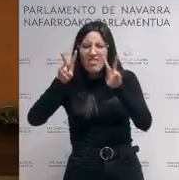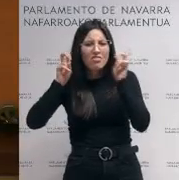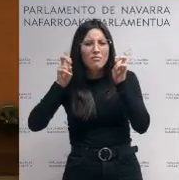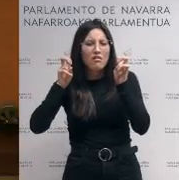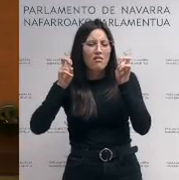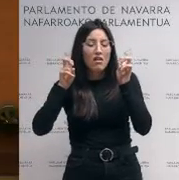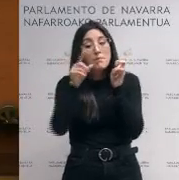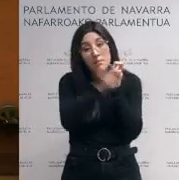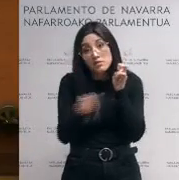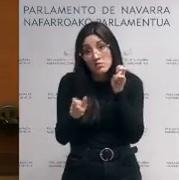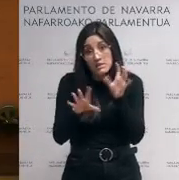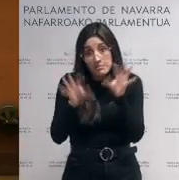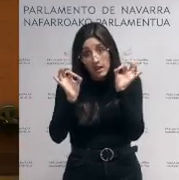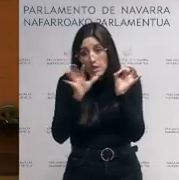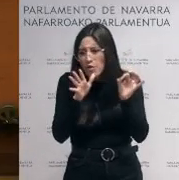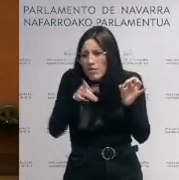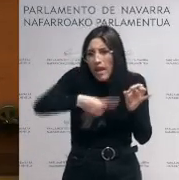pese a su esfuerzo diario,